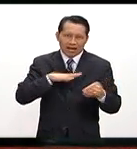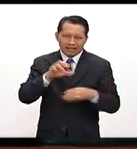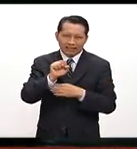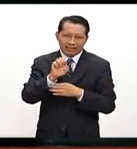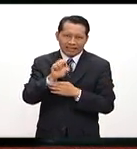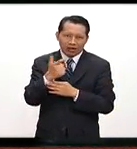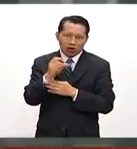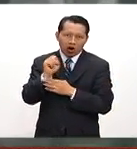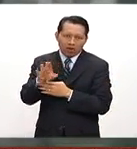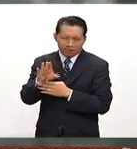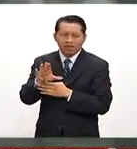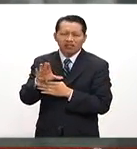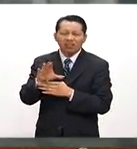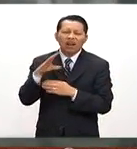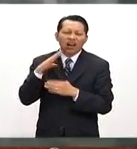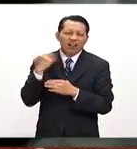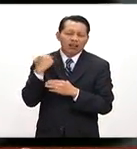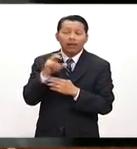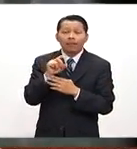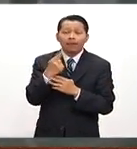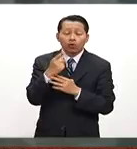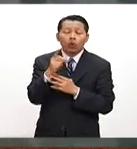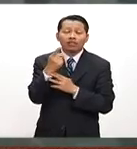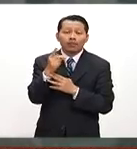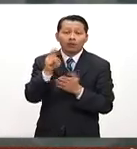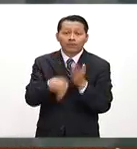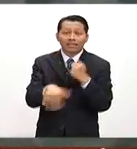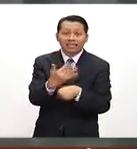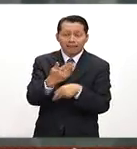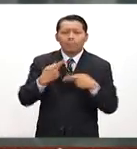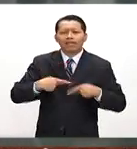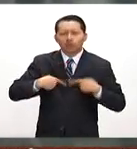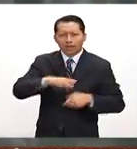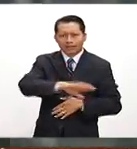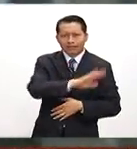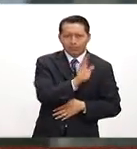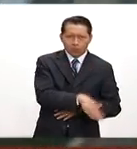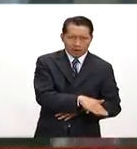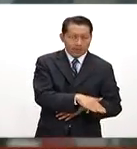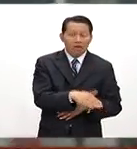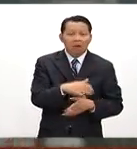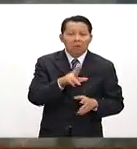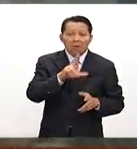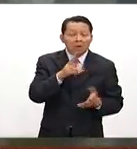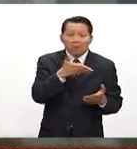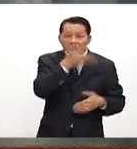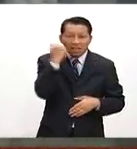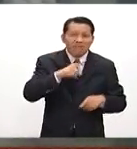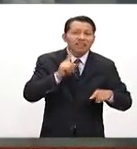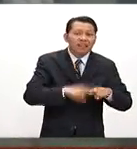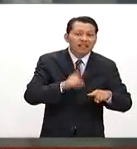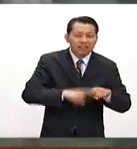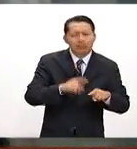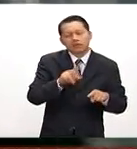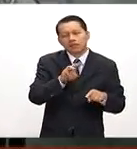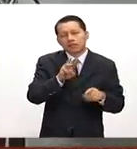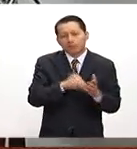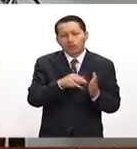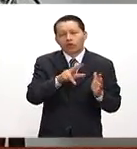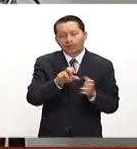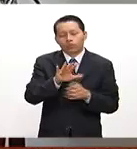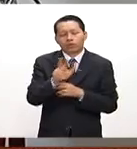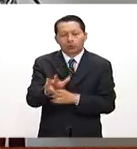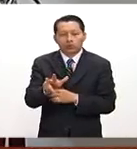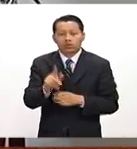Gobernación, al 31 de diciembre de 2015, el total de personas fallecidas sin identificar era de 26.898.